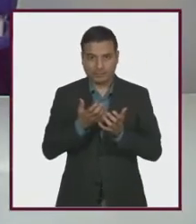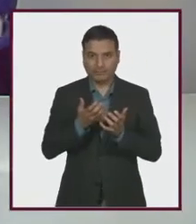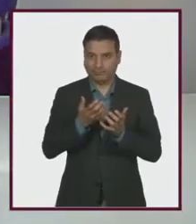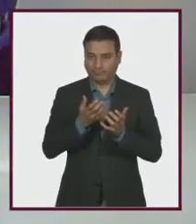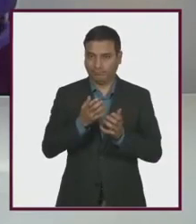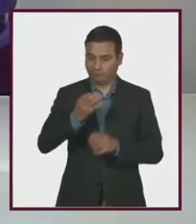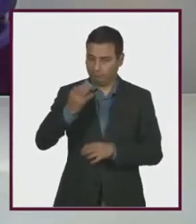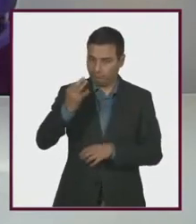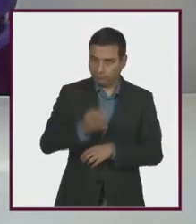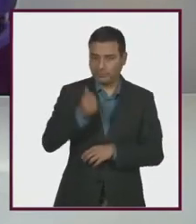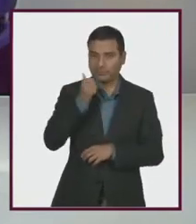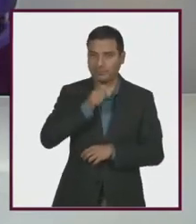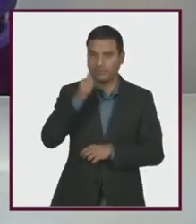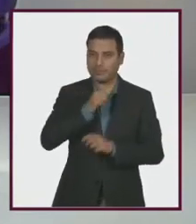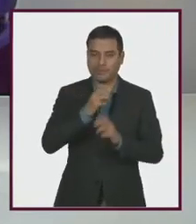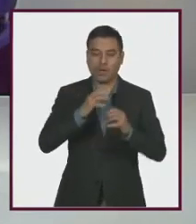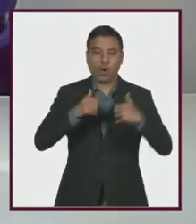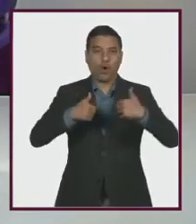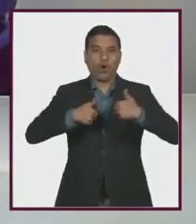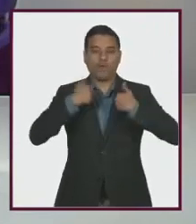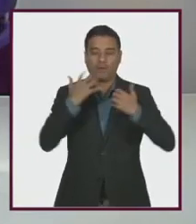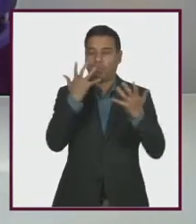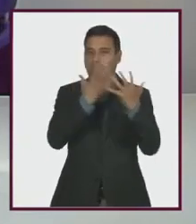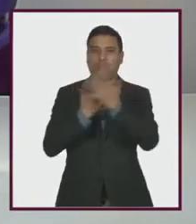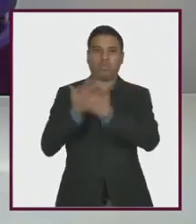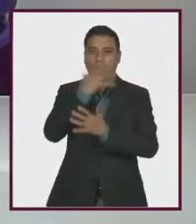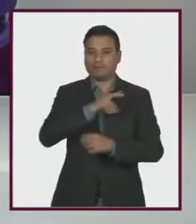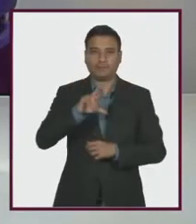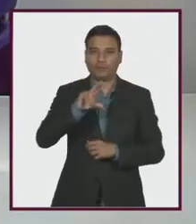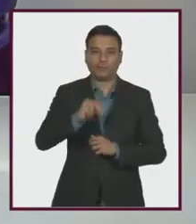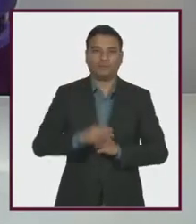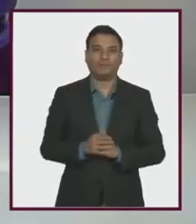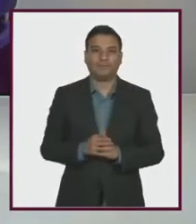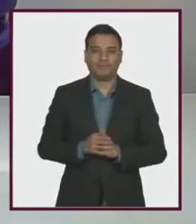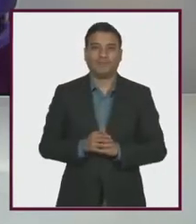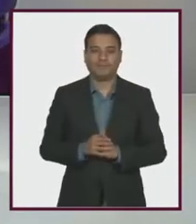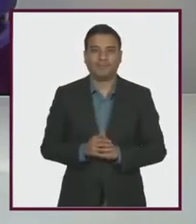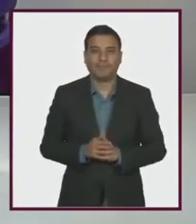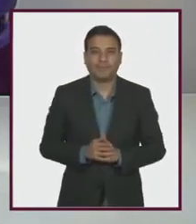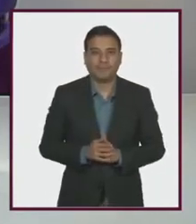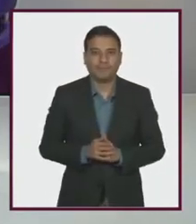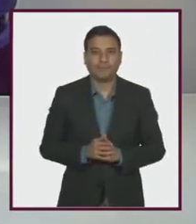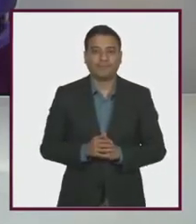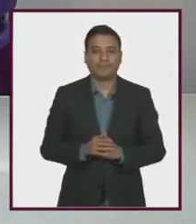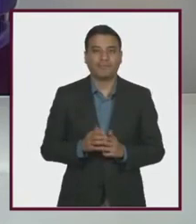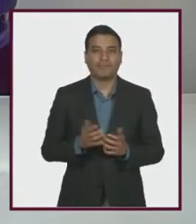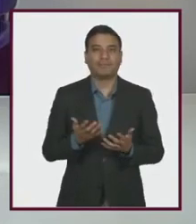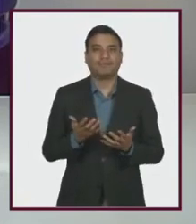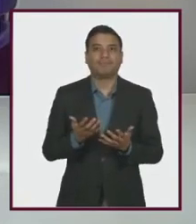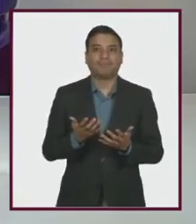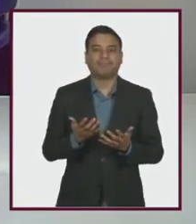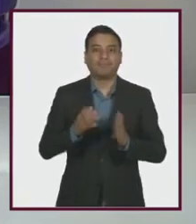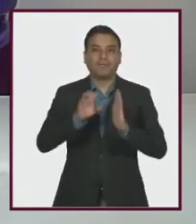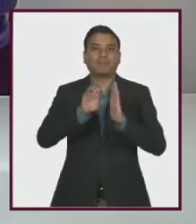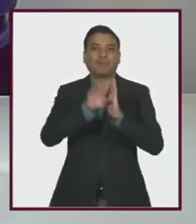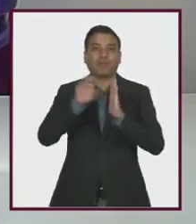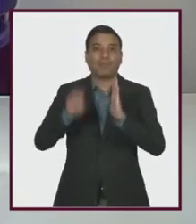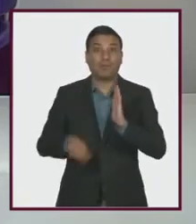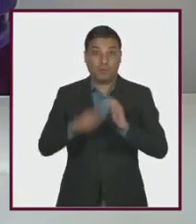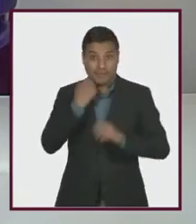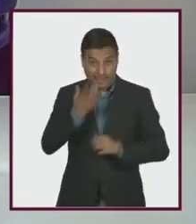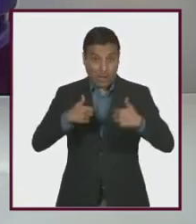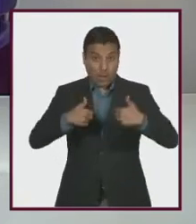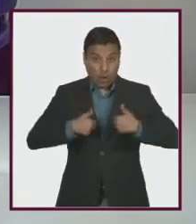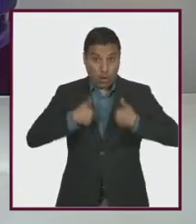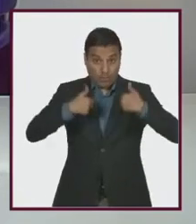podemos es. confundirlos. Justamente, tenemos que, si vamos a buscar que los jóvenes tengan una conducta positiva, nosotros tenemos que